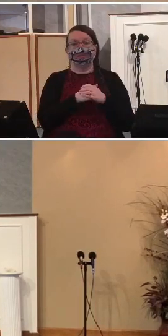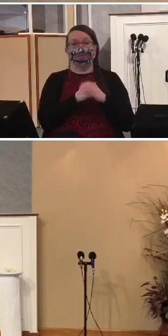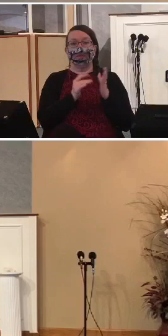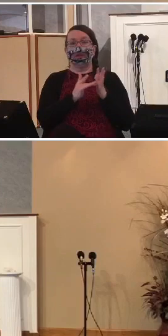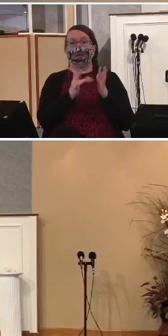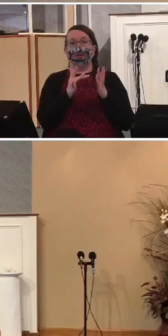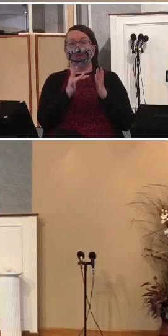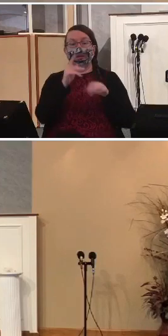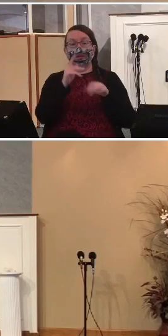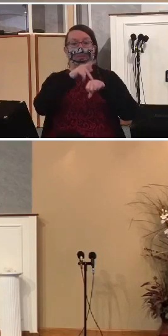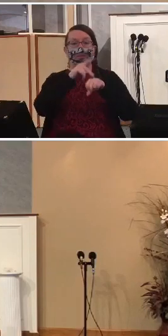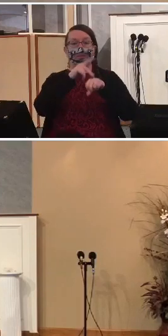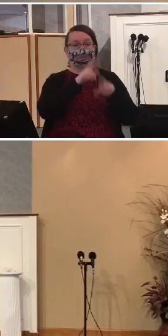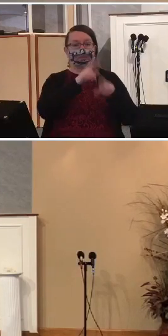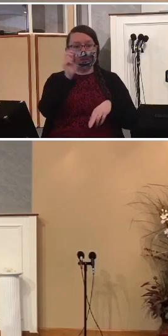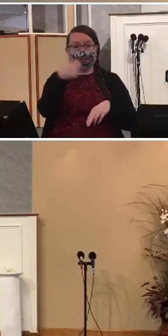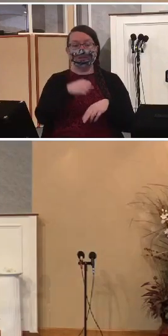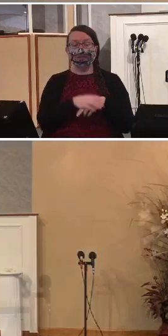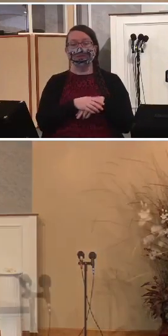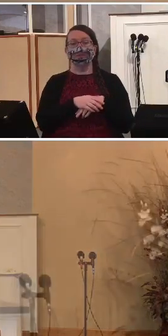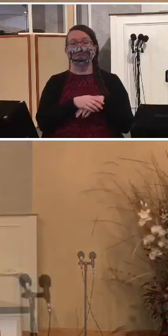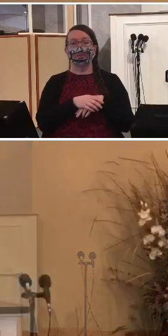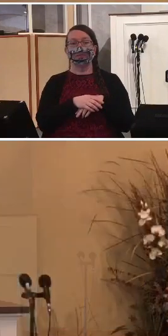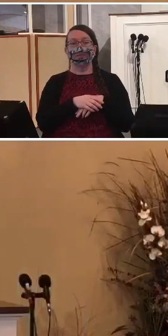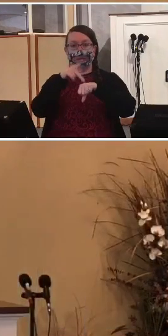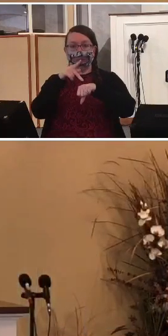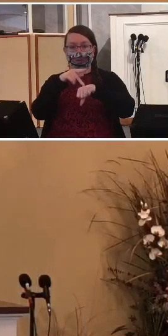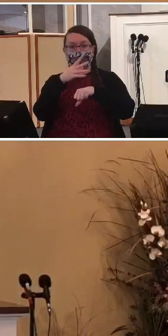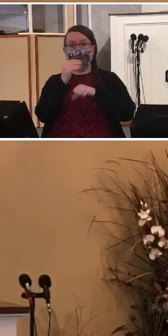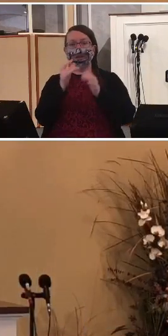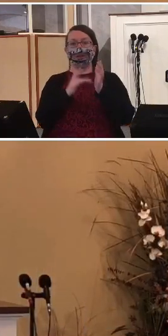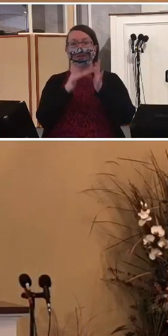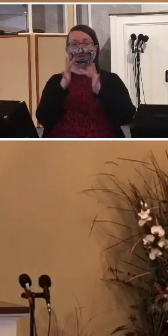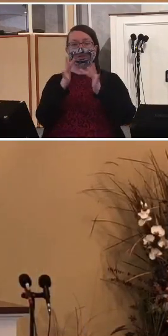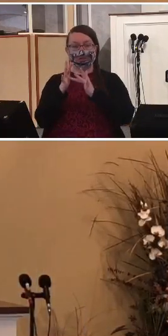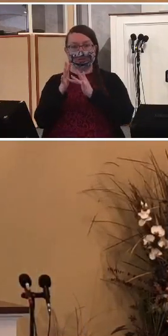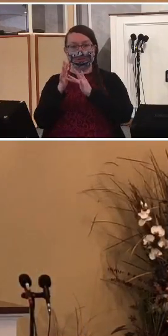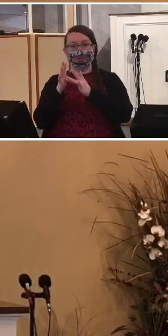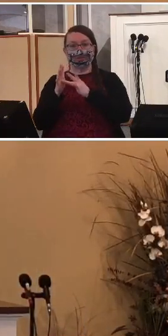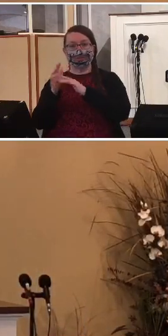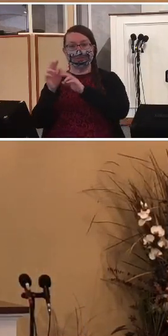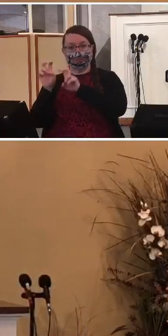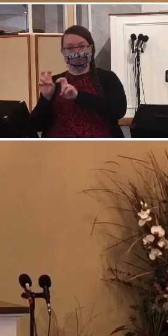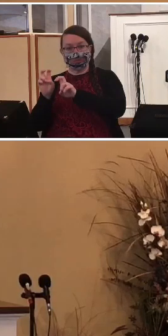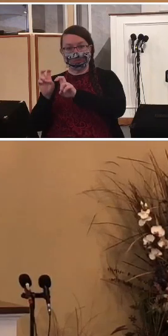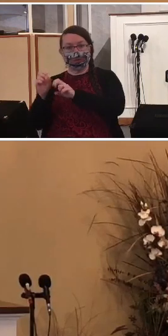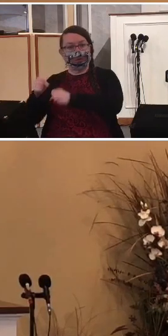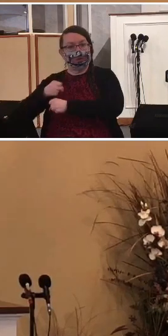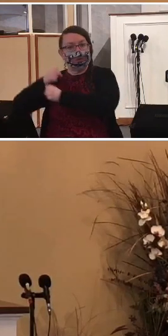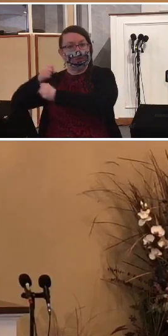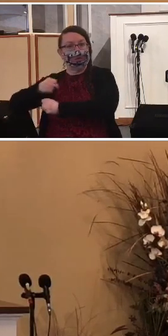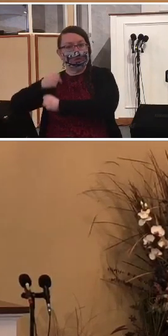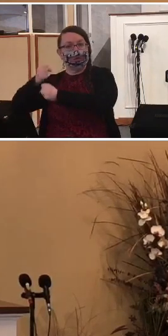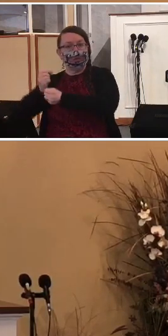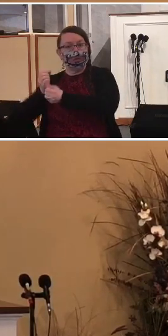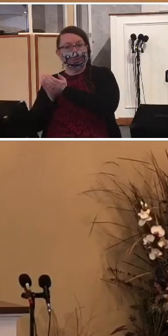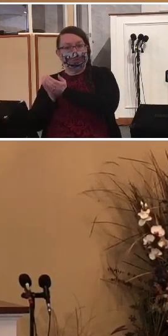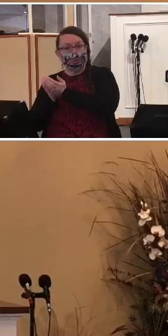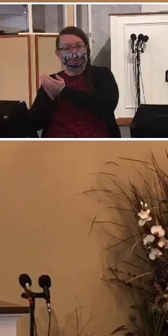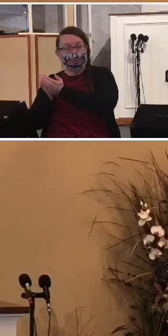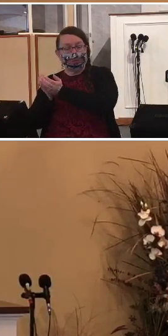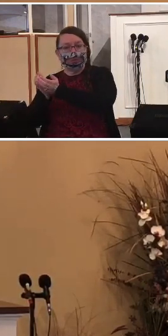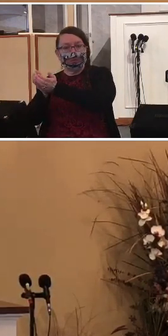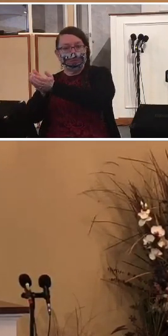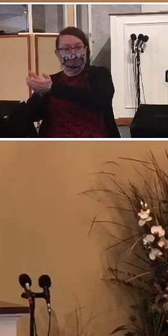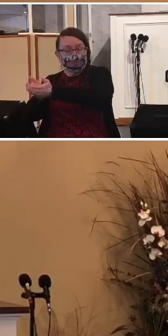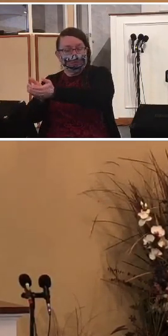pero respondió. Entonces Pedro y Jesús entraron al agua un poquito más y quizás un poco de